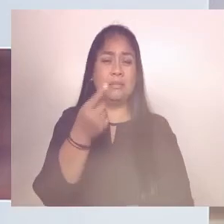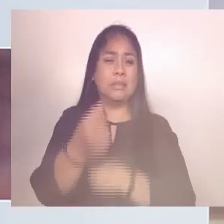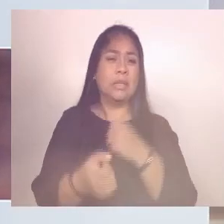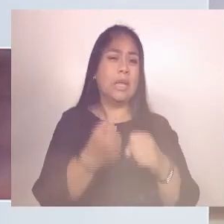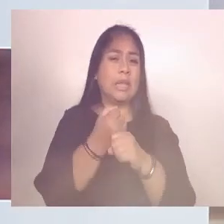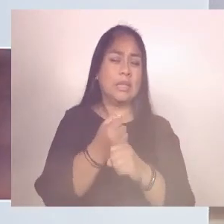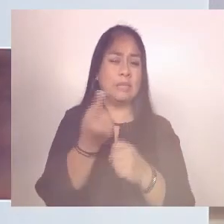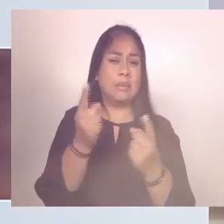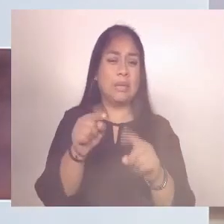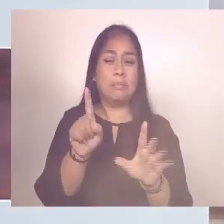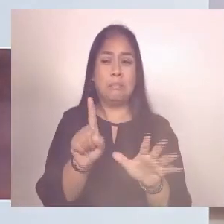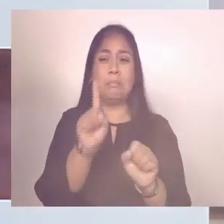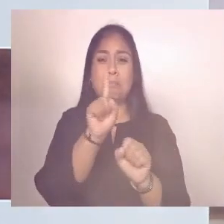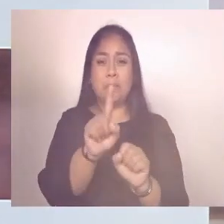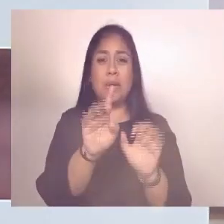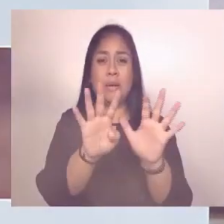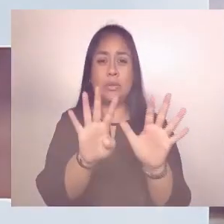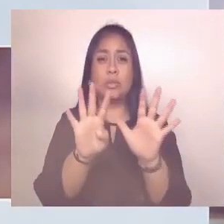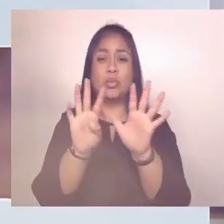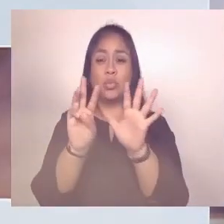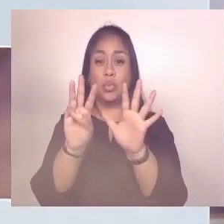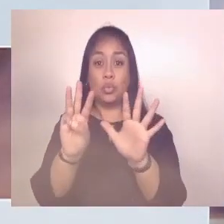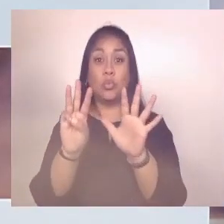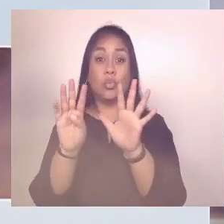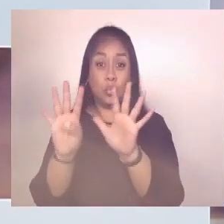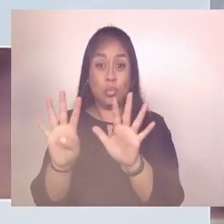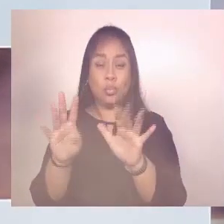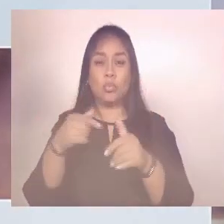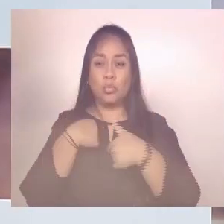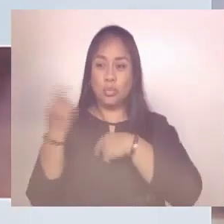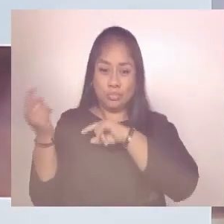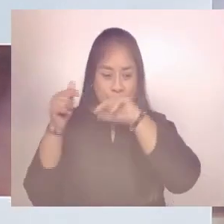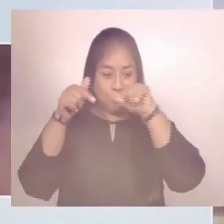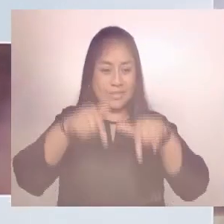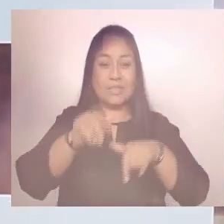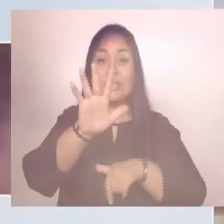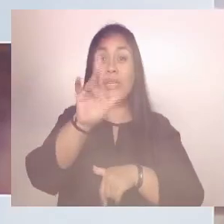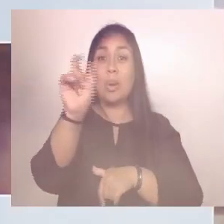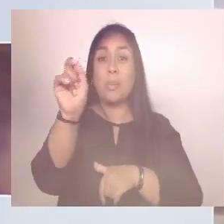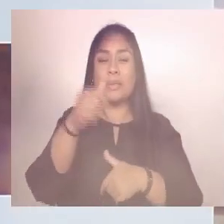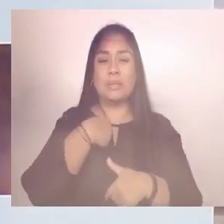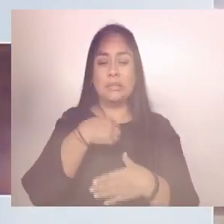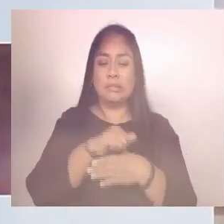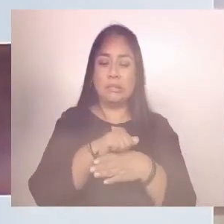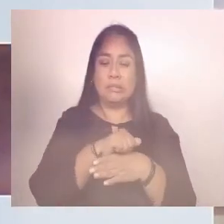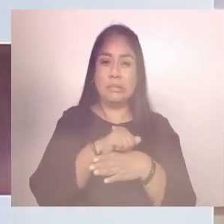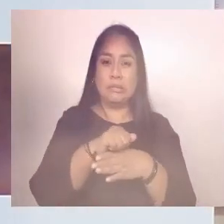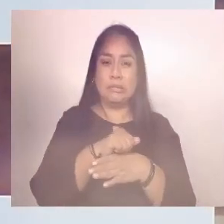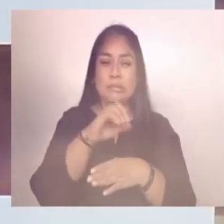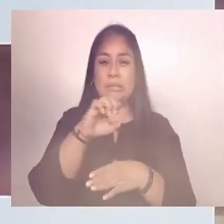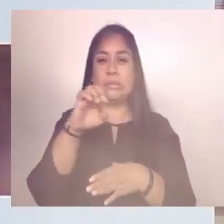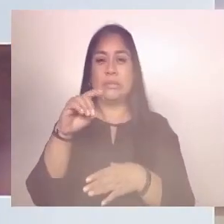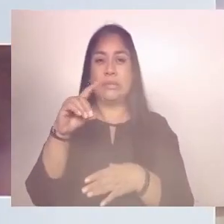Pero 1989 tuve la oportunidad de estar 5 meses realizando mis prácticas de EDC,